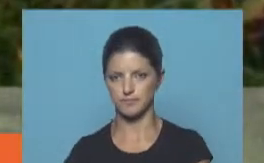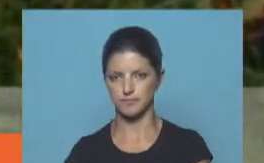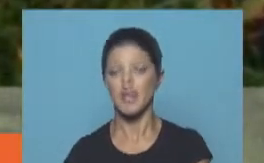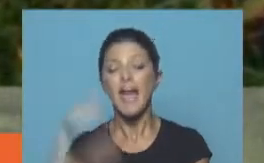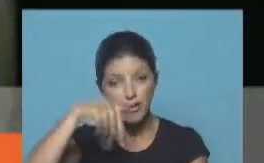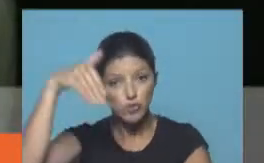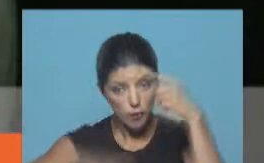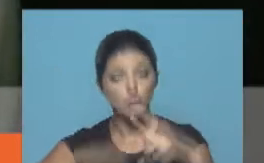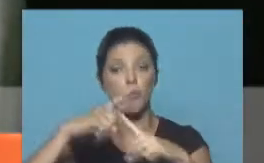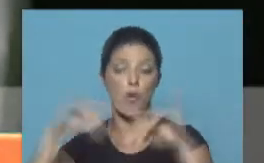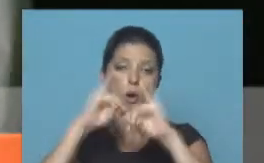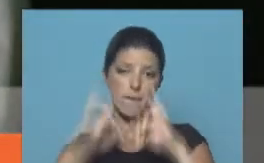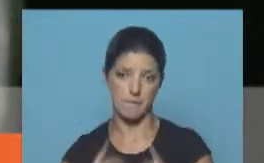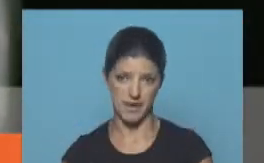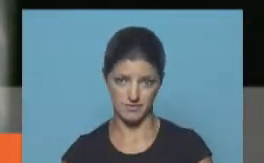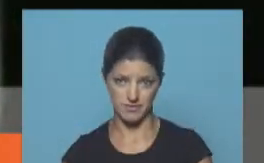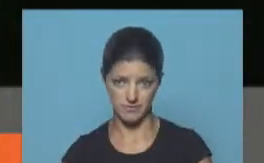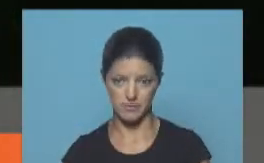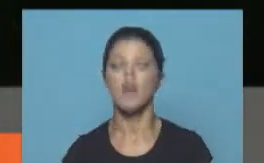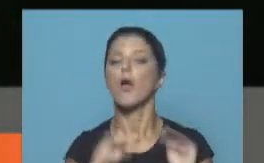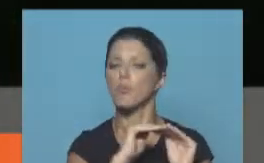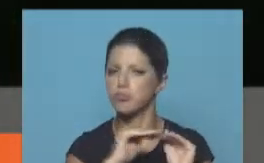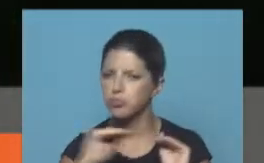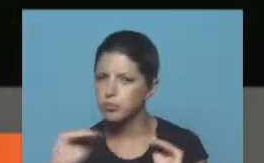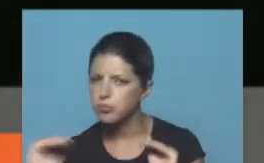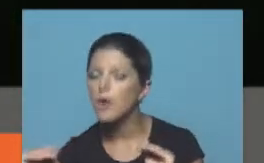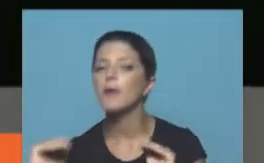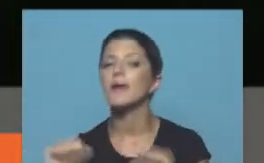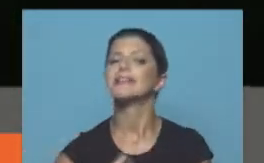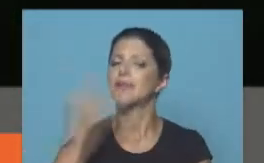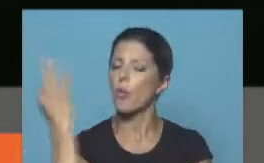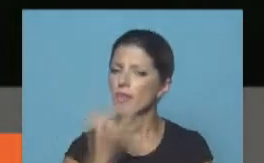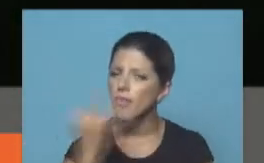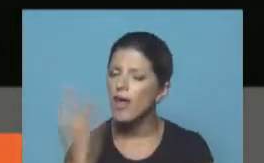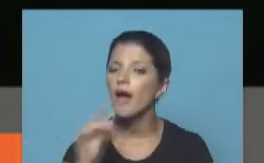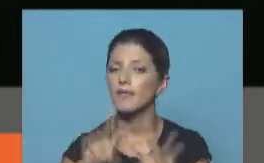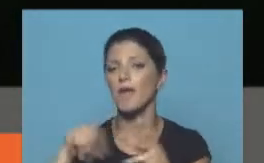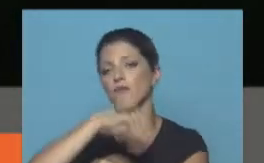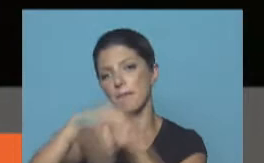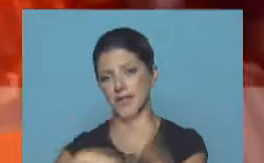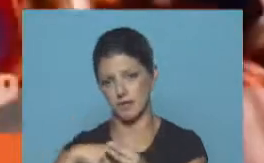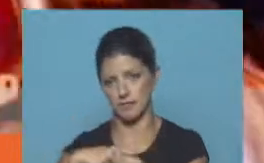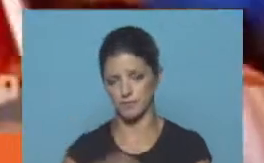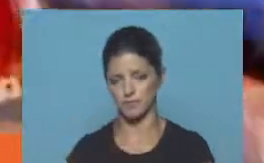paz, para la estabilidad, para la seguridad de la familia nicaragüense.